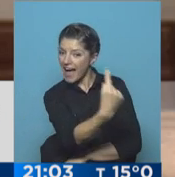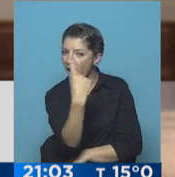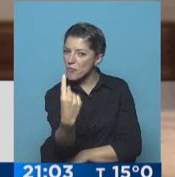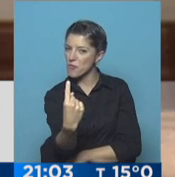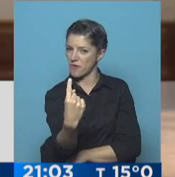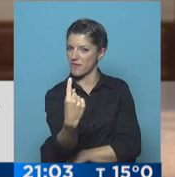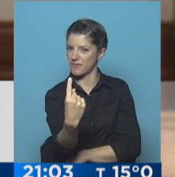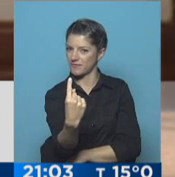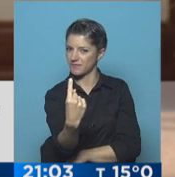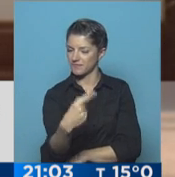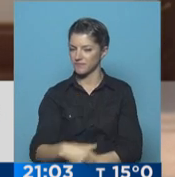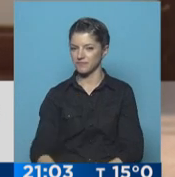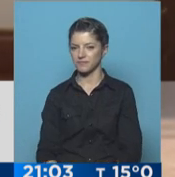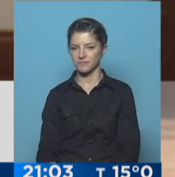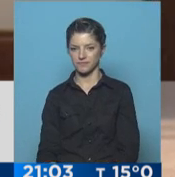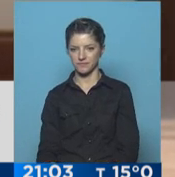ellos,